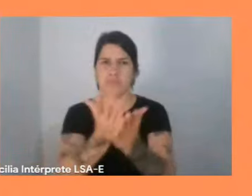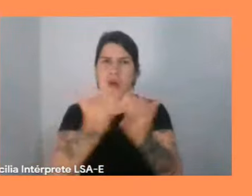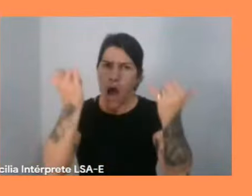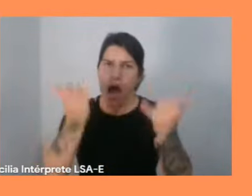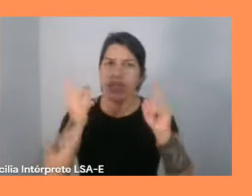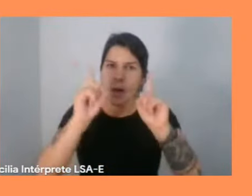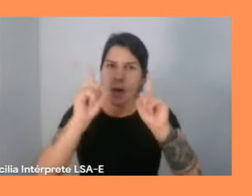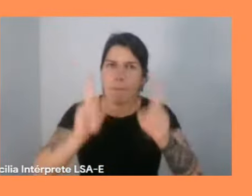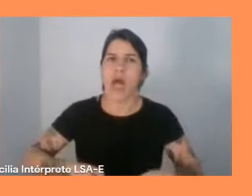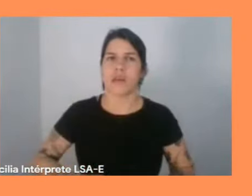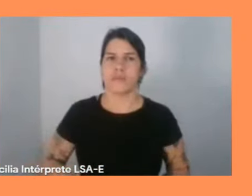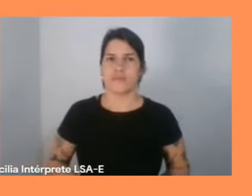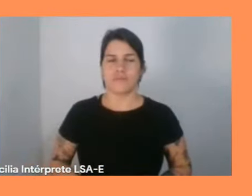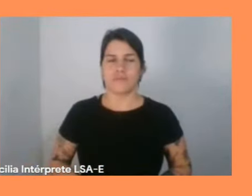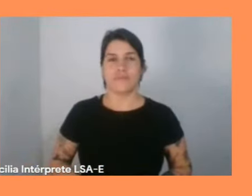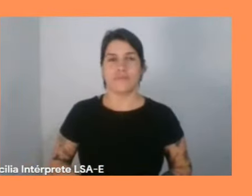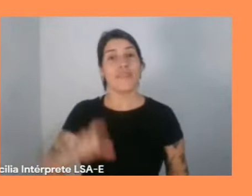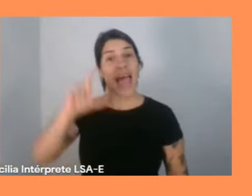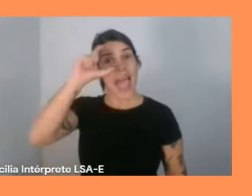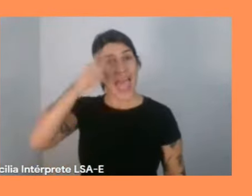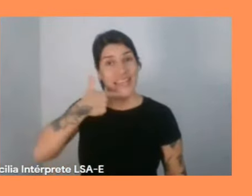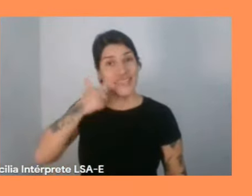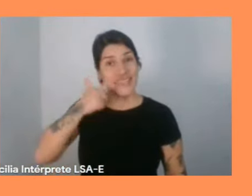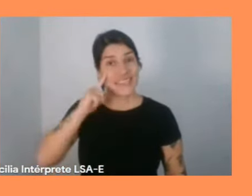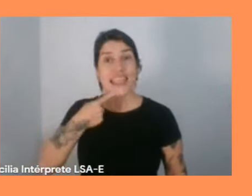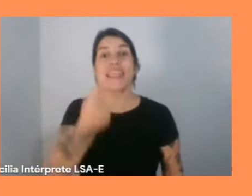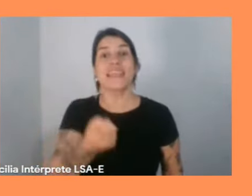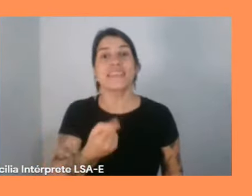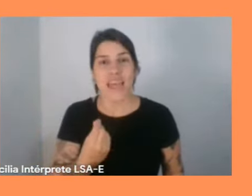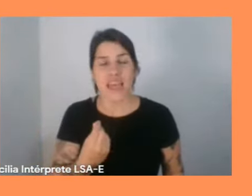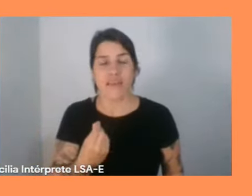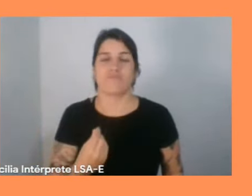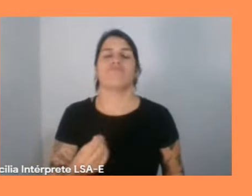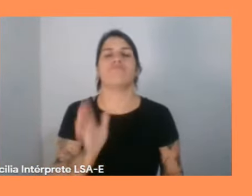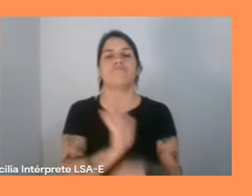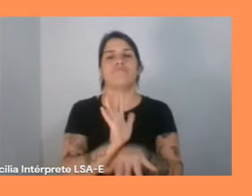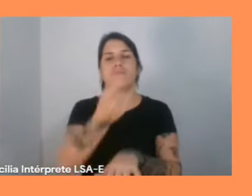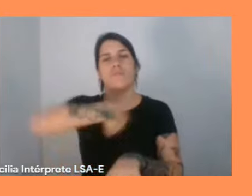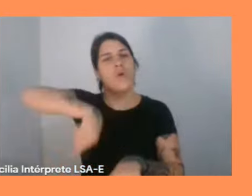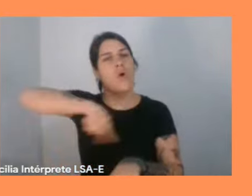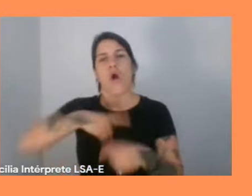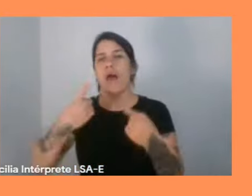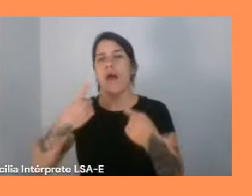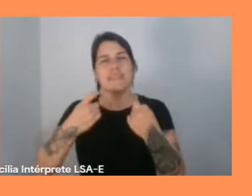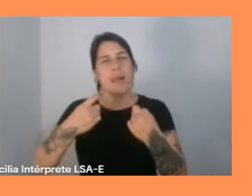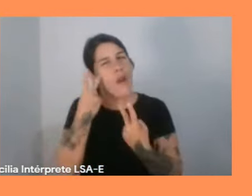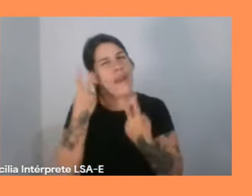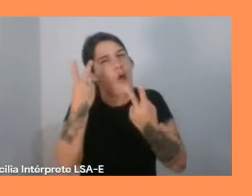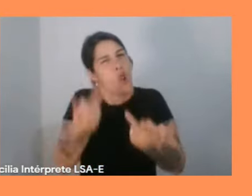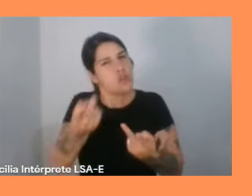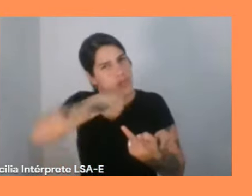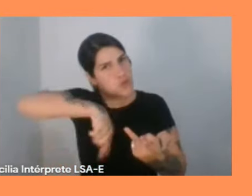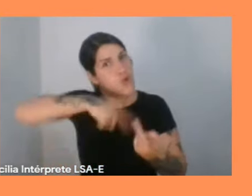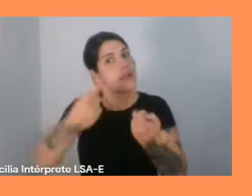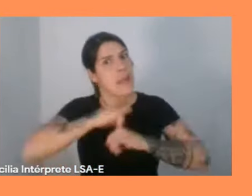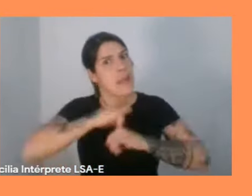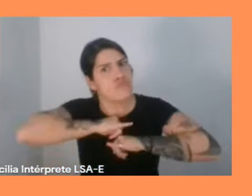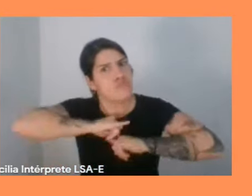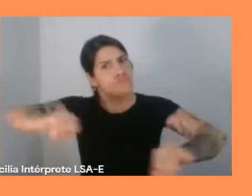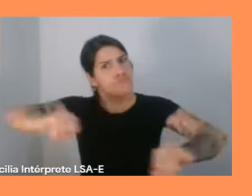como tarea reconocer y enseñar que las niñeces y adolescencias son sujetos de derecho y de